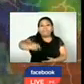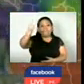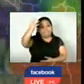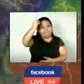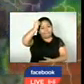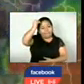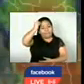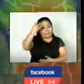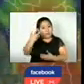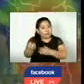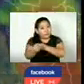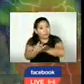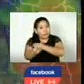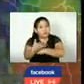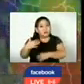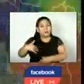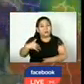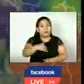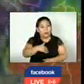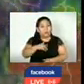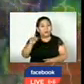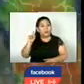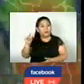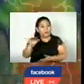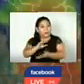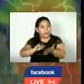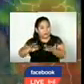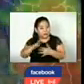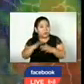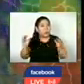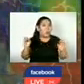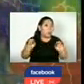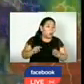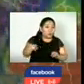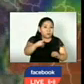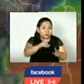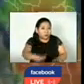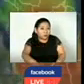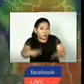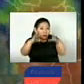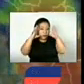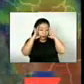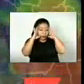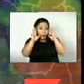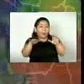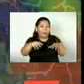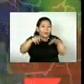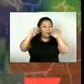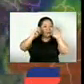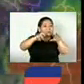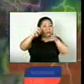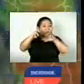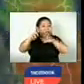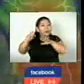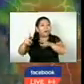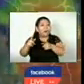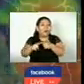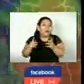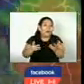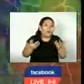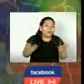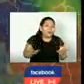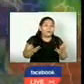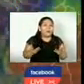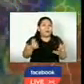cuenta las recomendaciones del Ministerio y también mantenerse atentos porque lo que se espera son lluvias tormentas con actividad